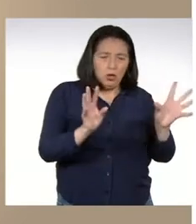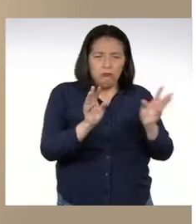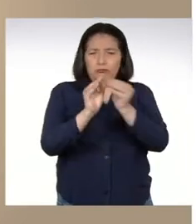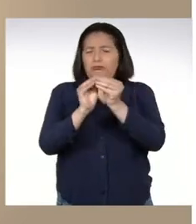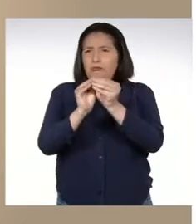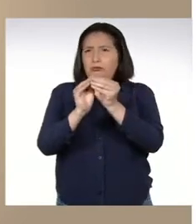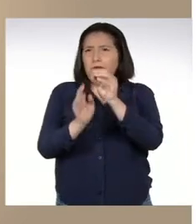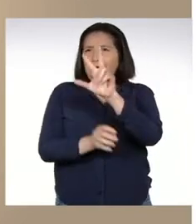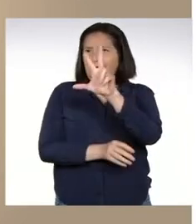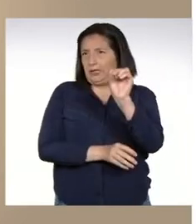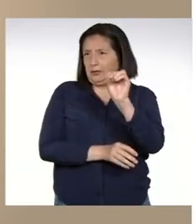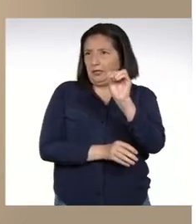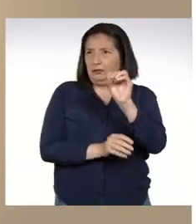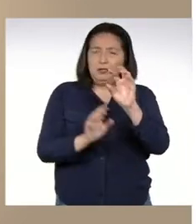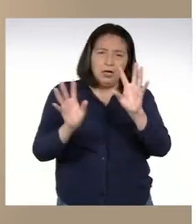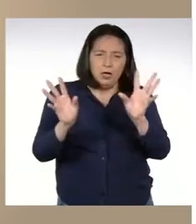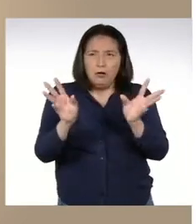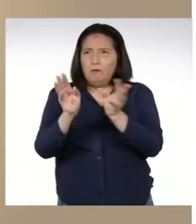30 galletas.